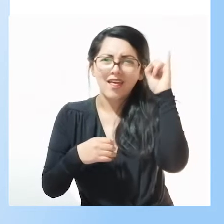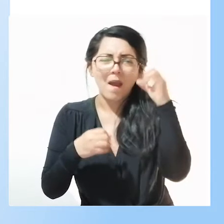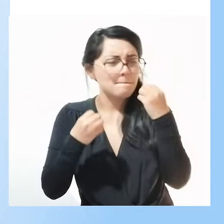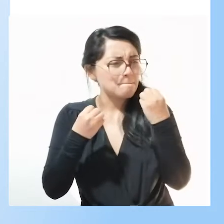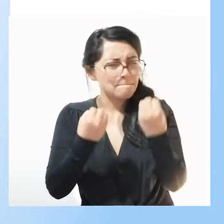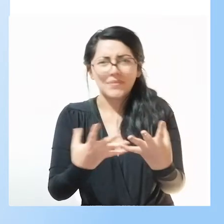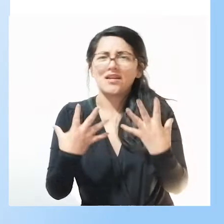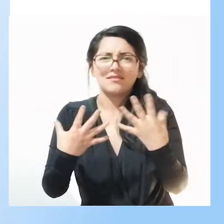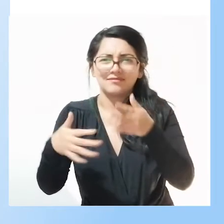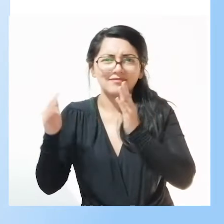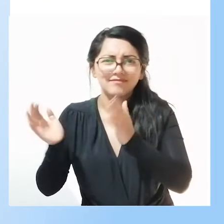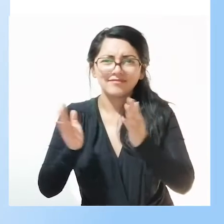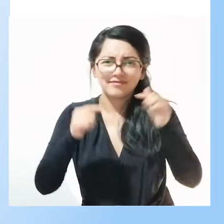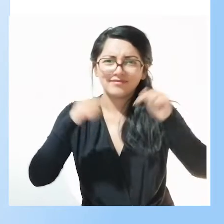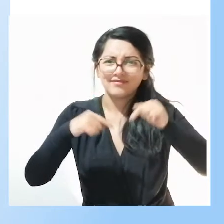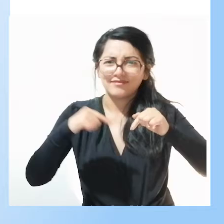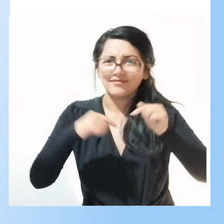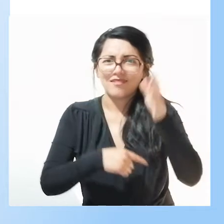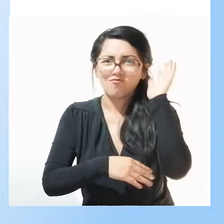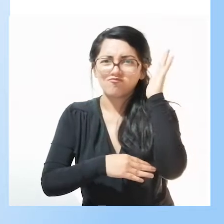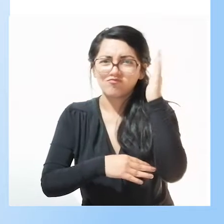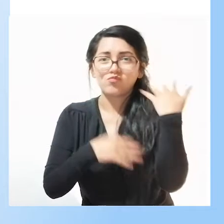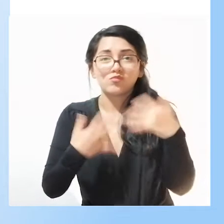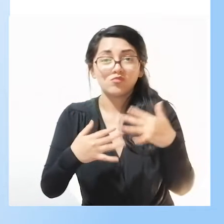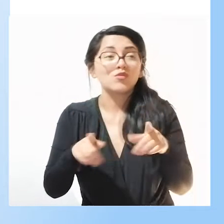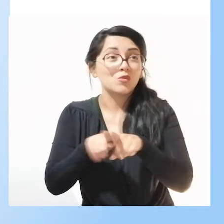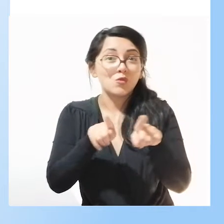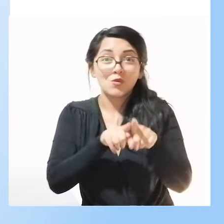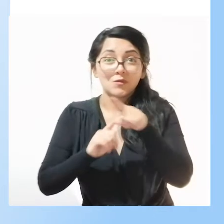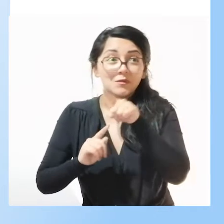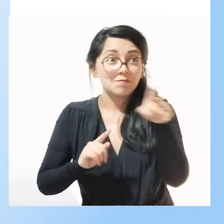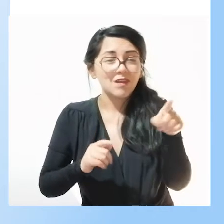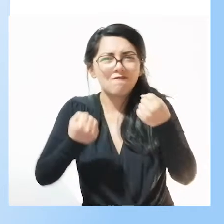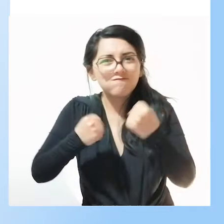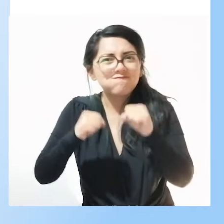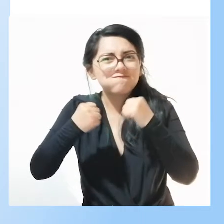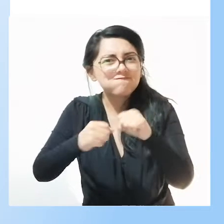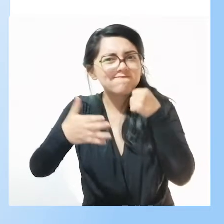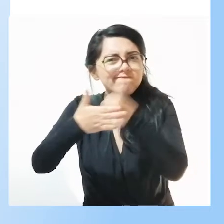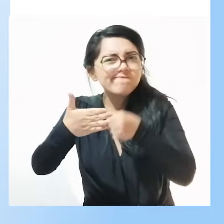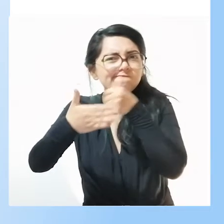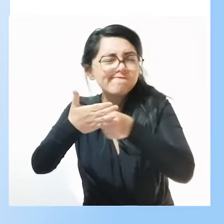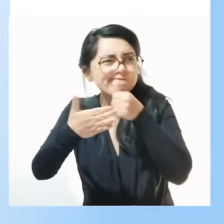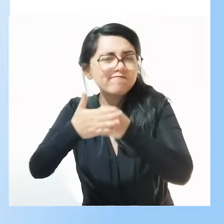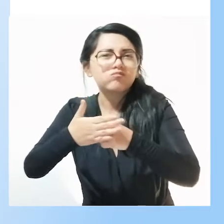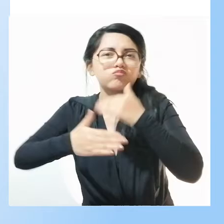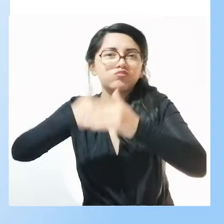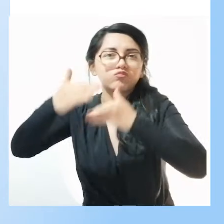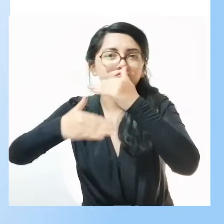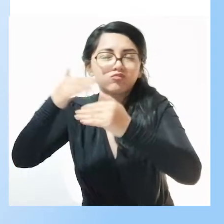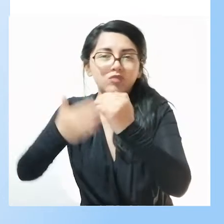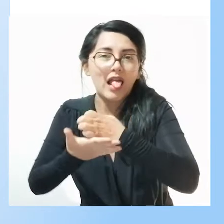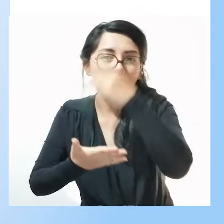organizar este evento y sobre todo por el impulso que le está dando al desarrollo de la